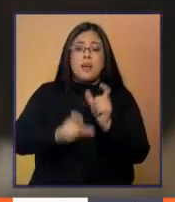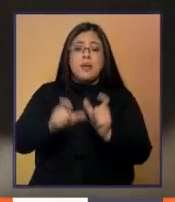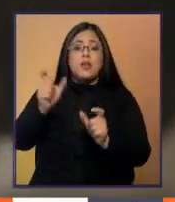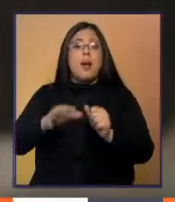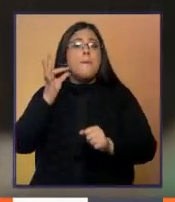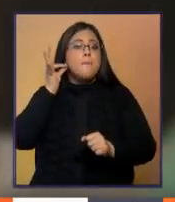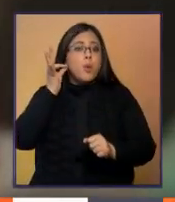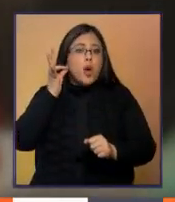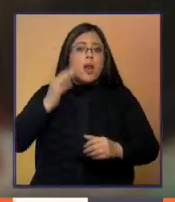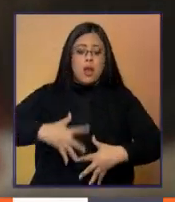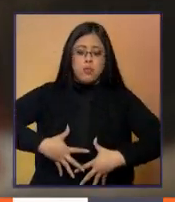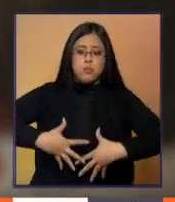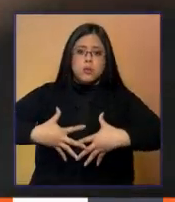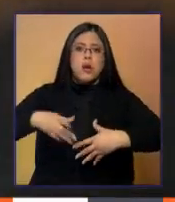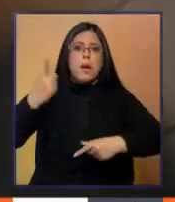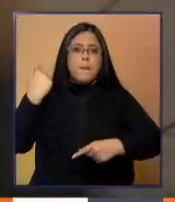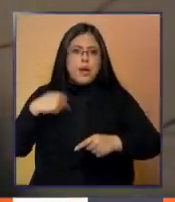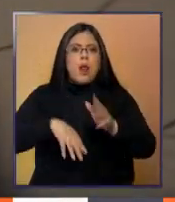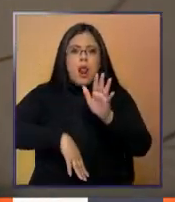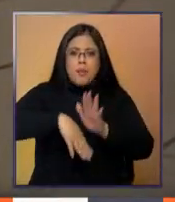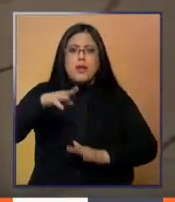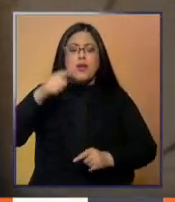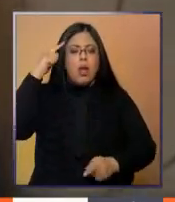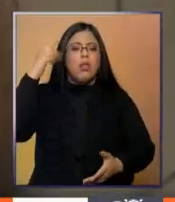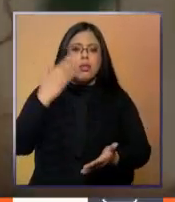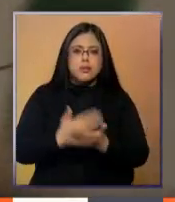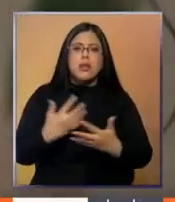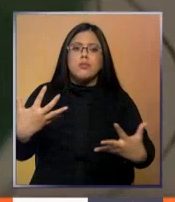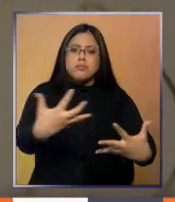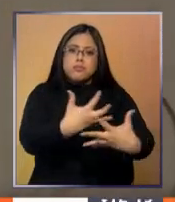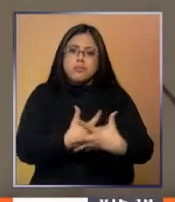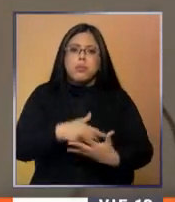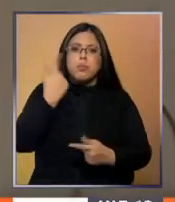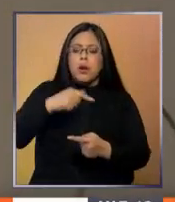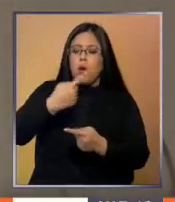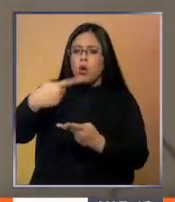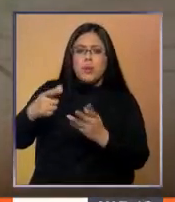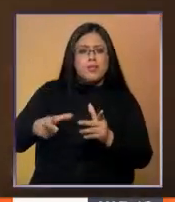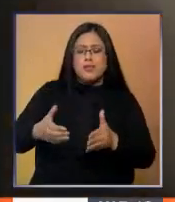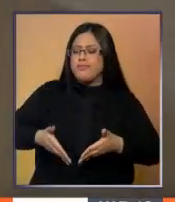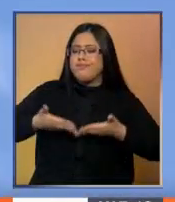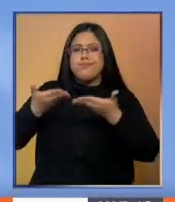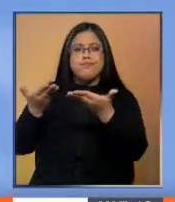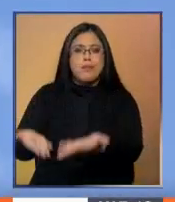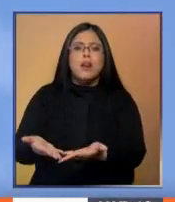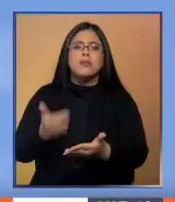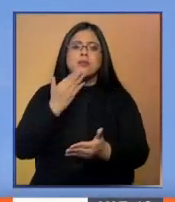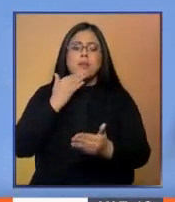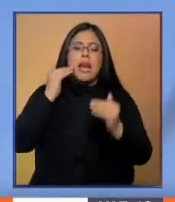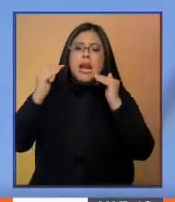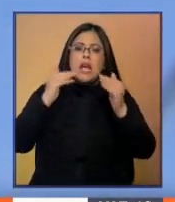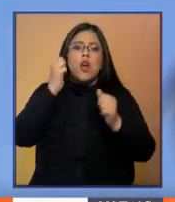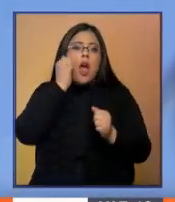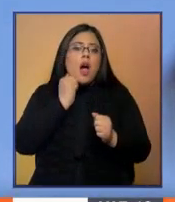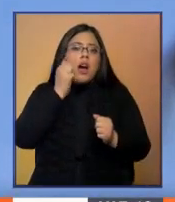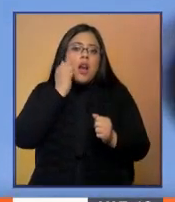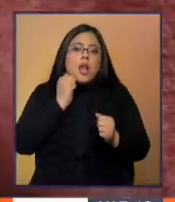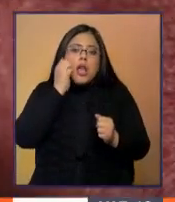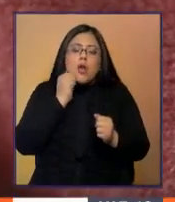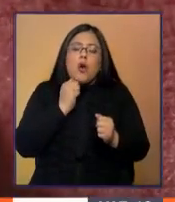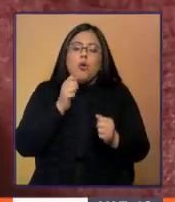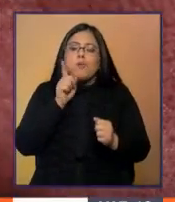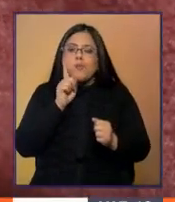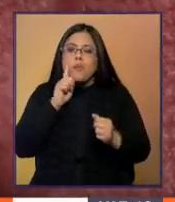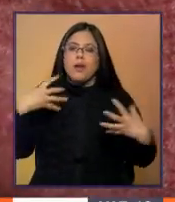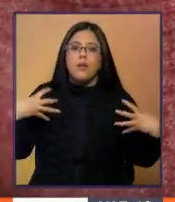mayoría decidió quedarse con su hijo, pero hay otras que lo entregan, niños que reciben el cariño de personas que no son su familia,